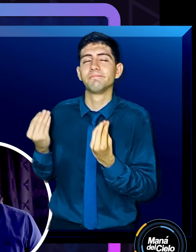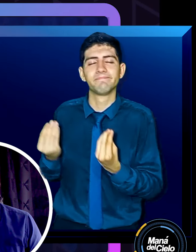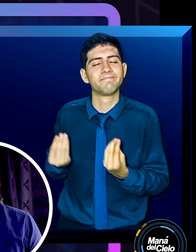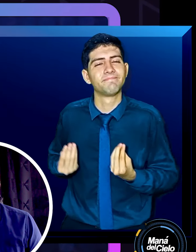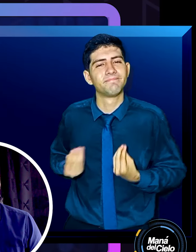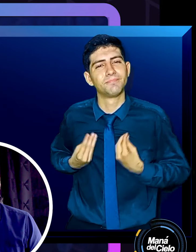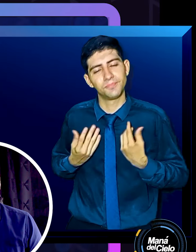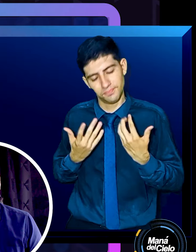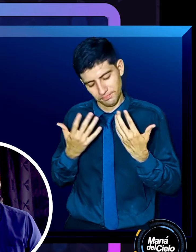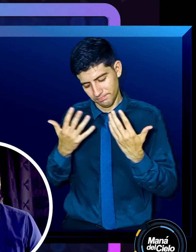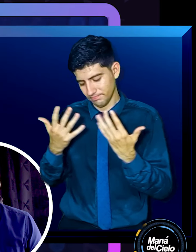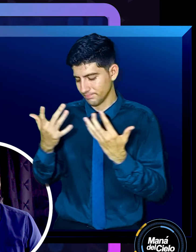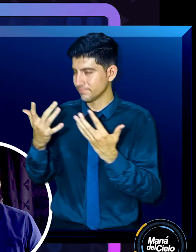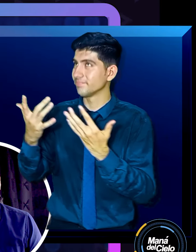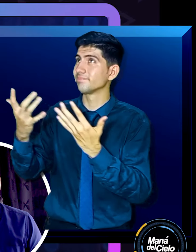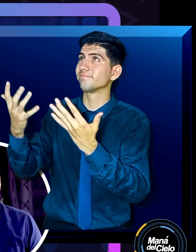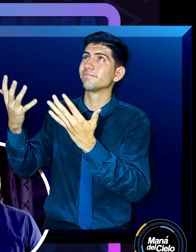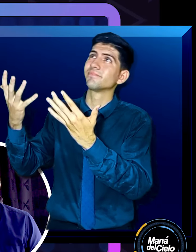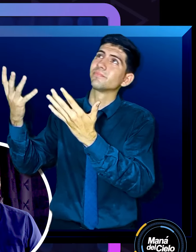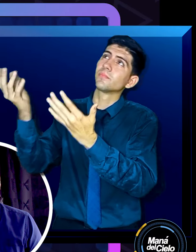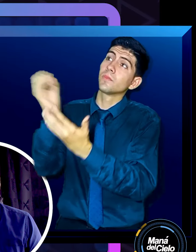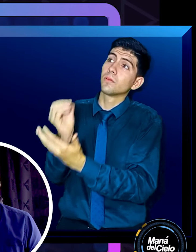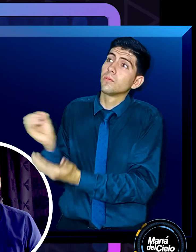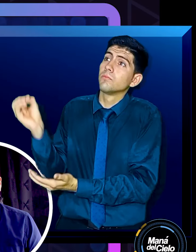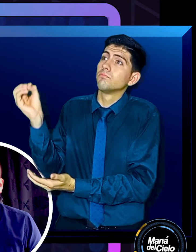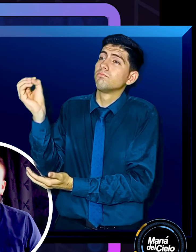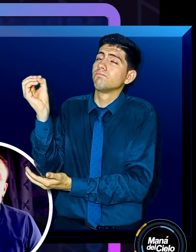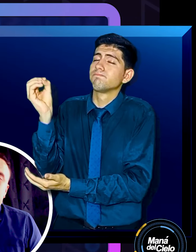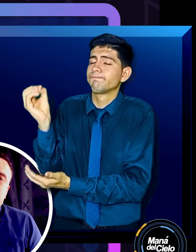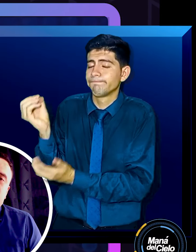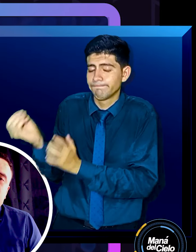vivimos. O si